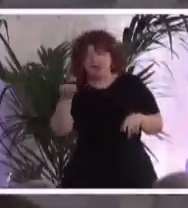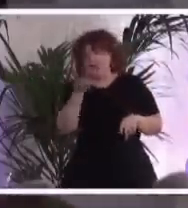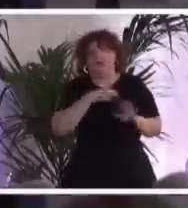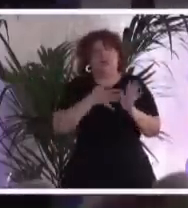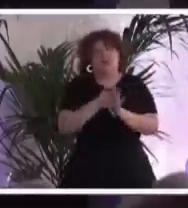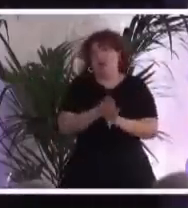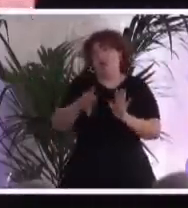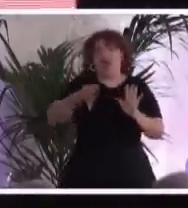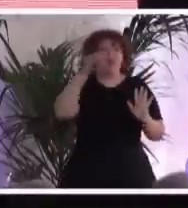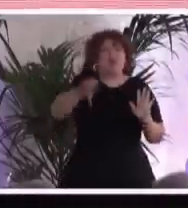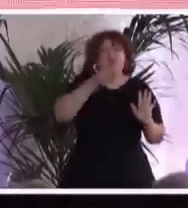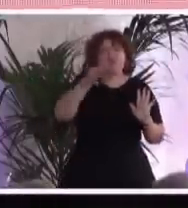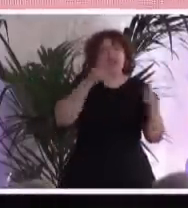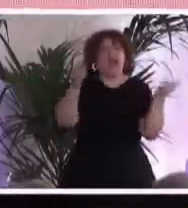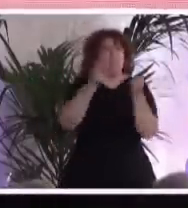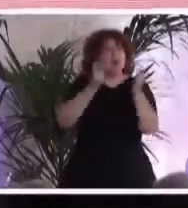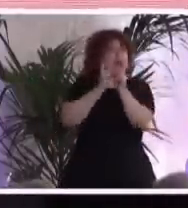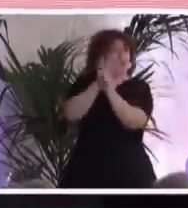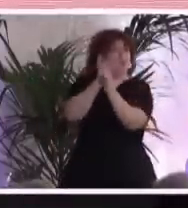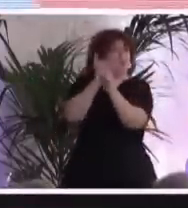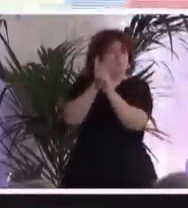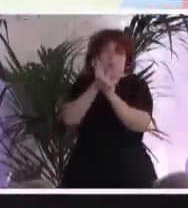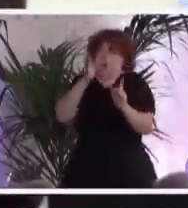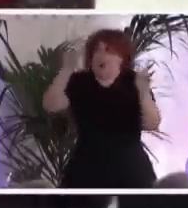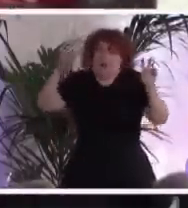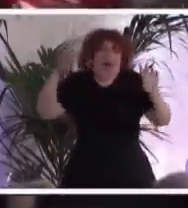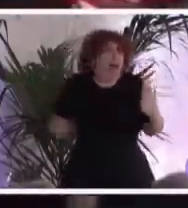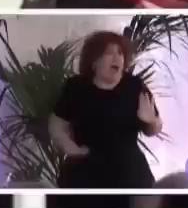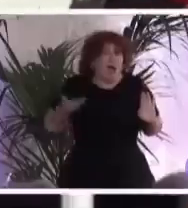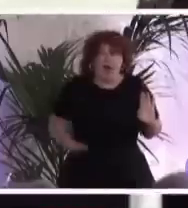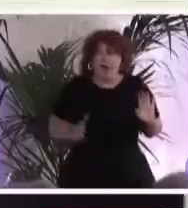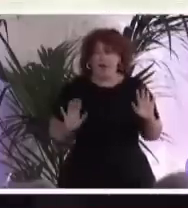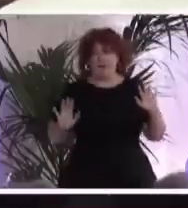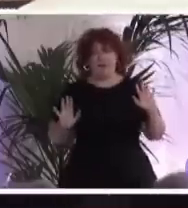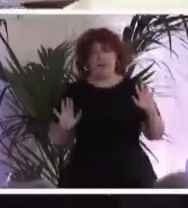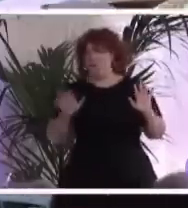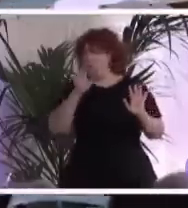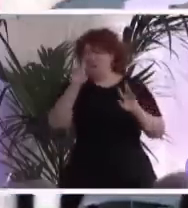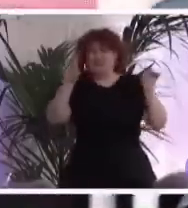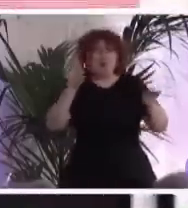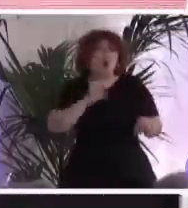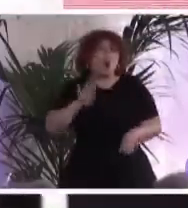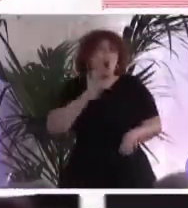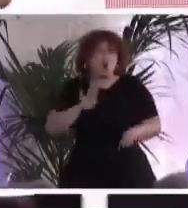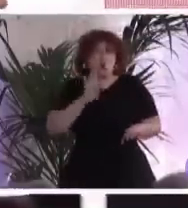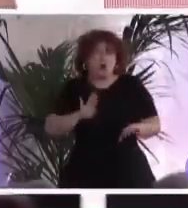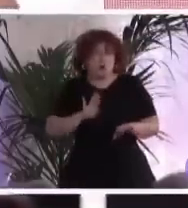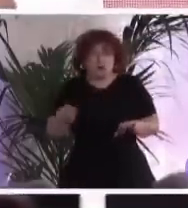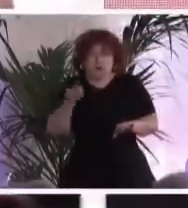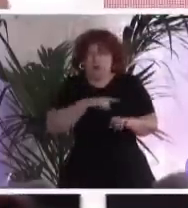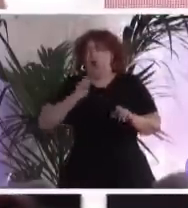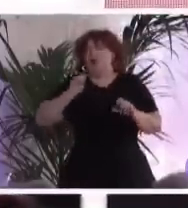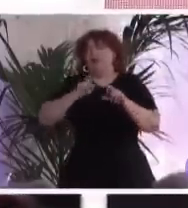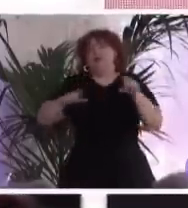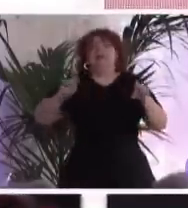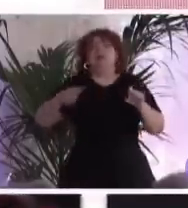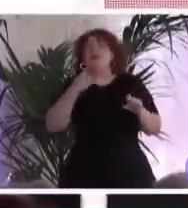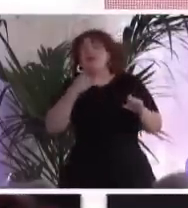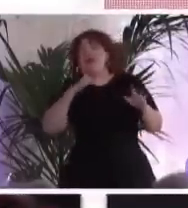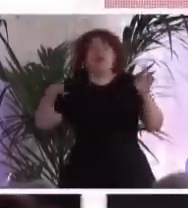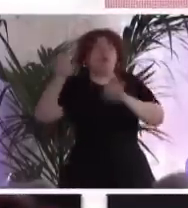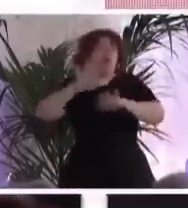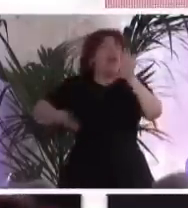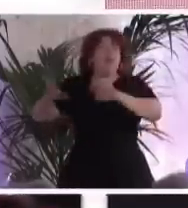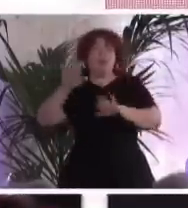su discurso y de su campaña esto es gravísimo esto es un caso de corrupción por mucho que los tribunales digan lo que digan que